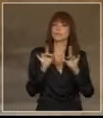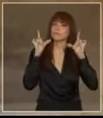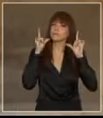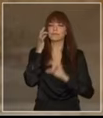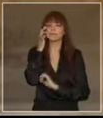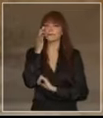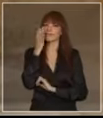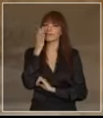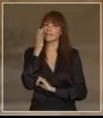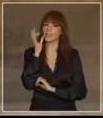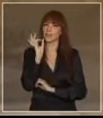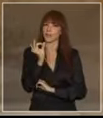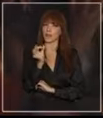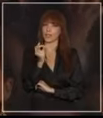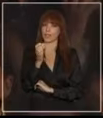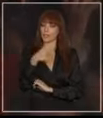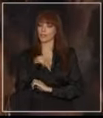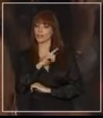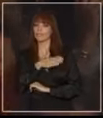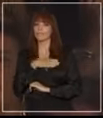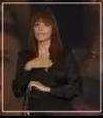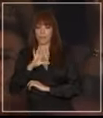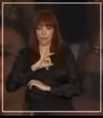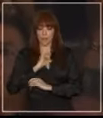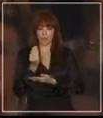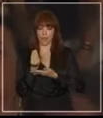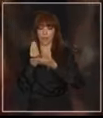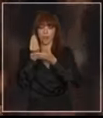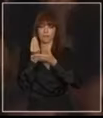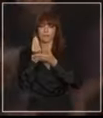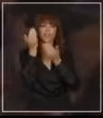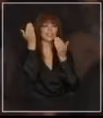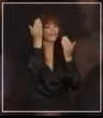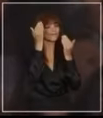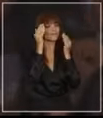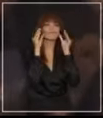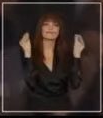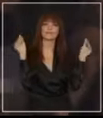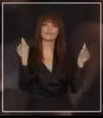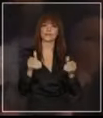quienes queremos dedicar esta medalla.